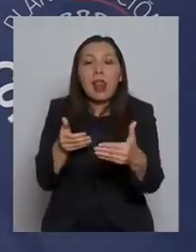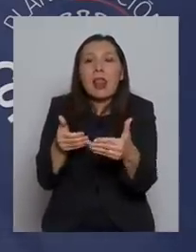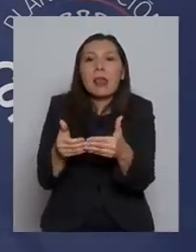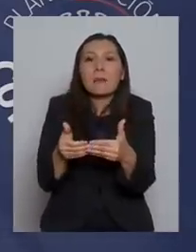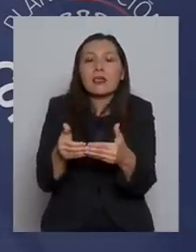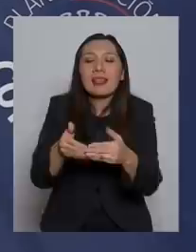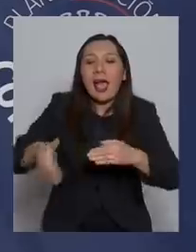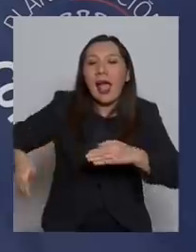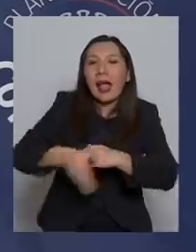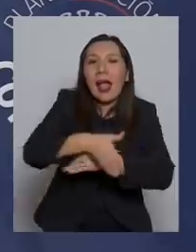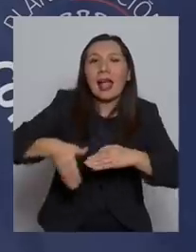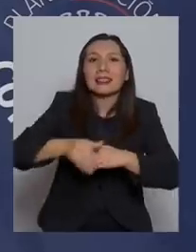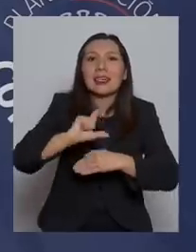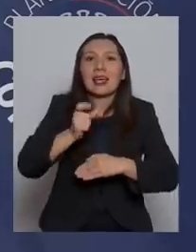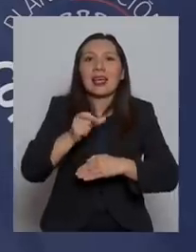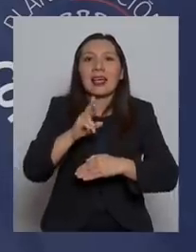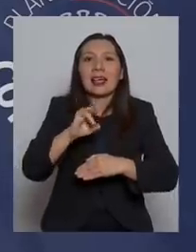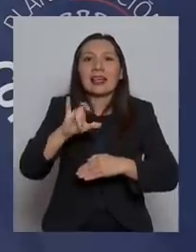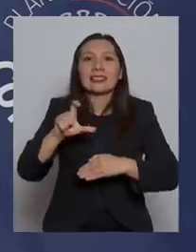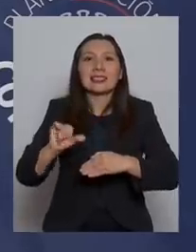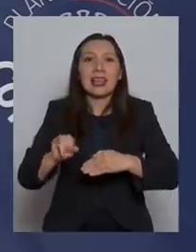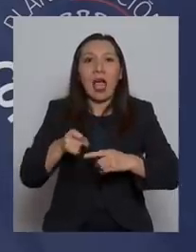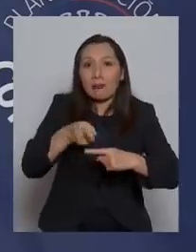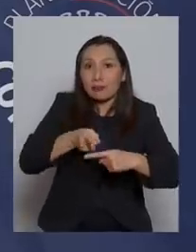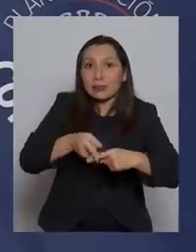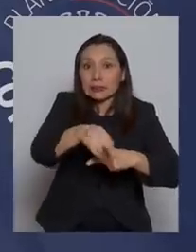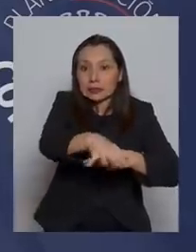la Avenida Grecia, o sea,